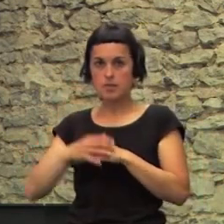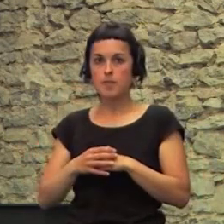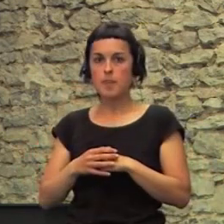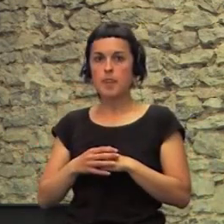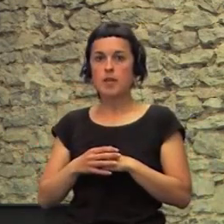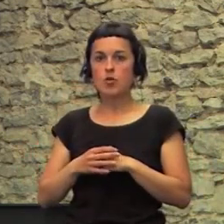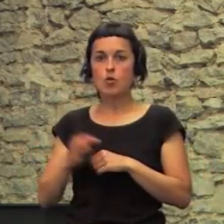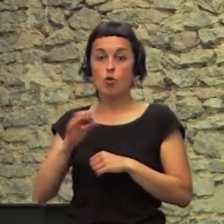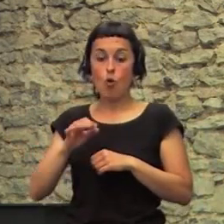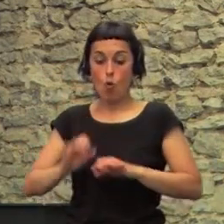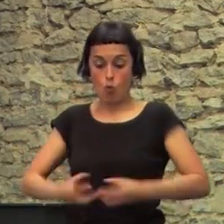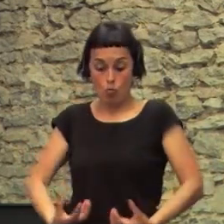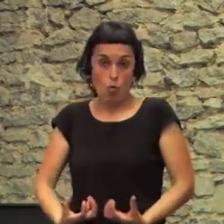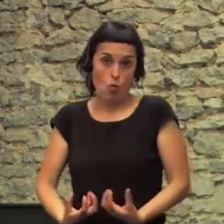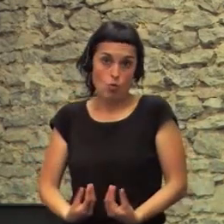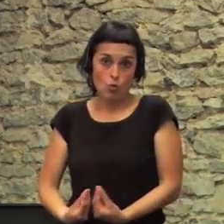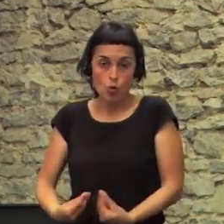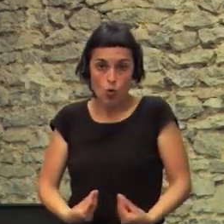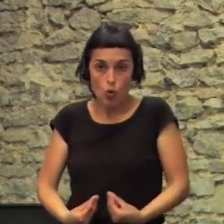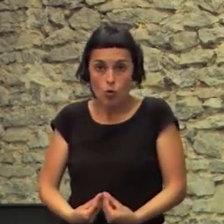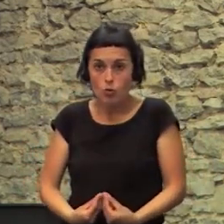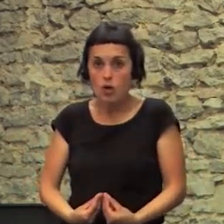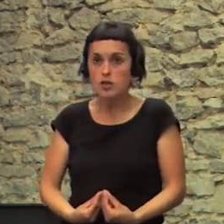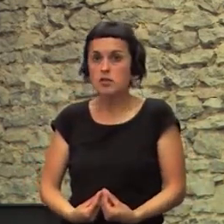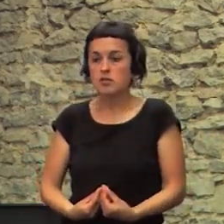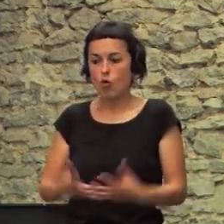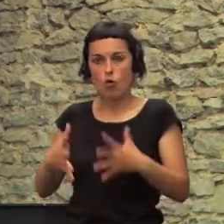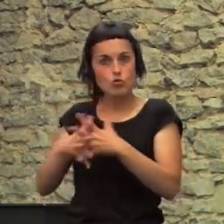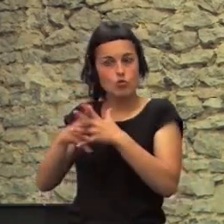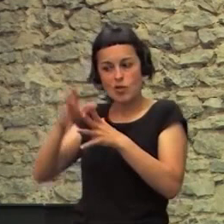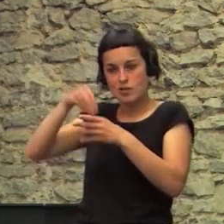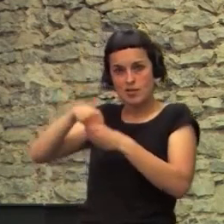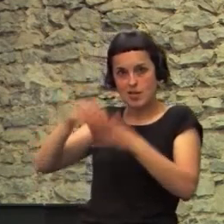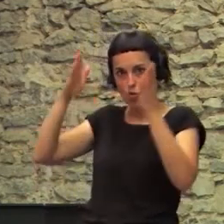tienen gónadas, que son testículos, no tienen estructuras internas